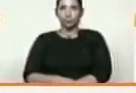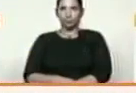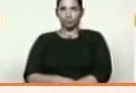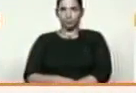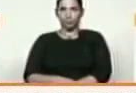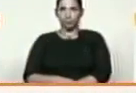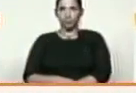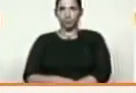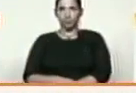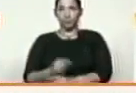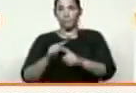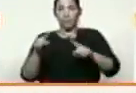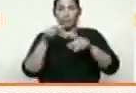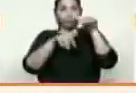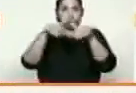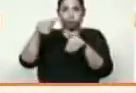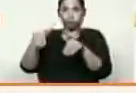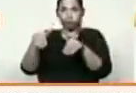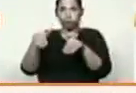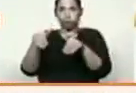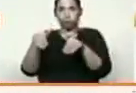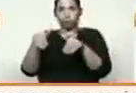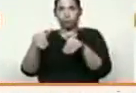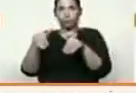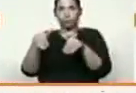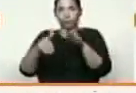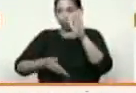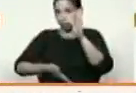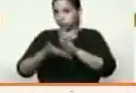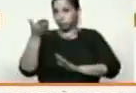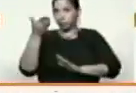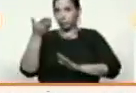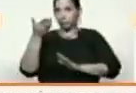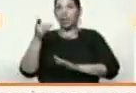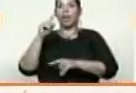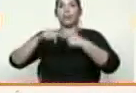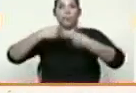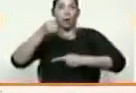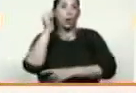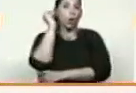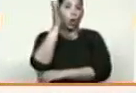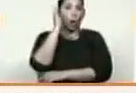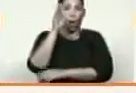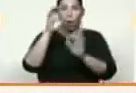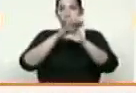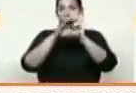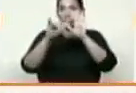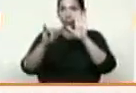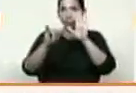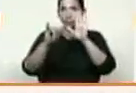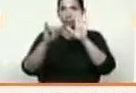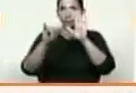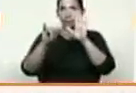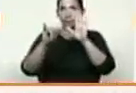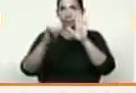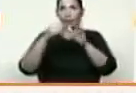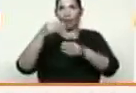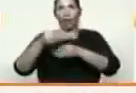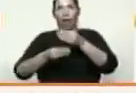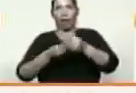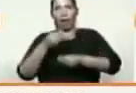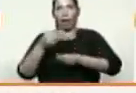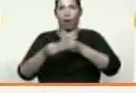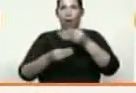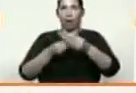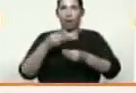Van a elecciones y ese Congreso Constituyente es el que produce